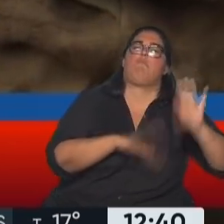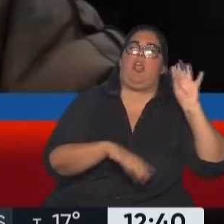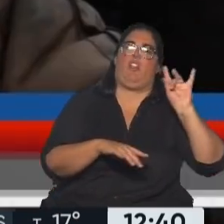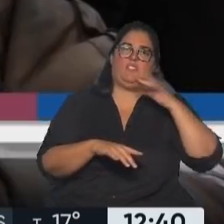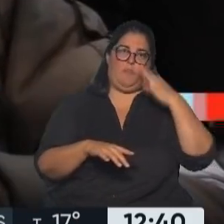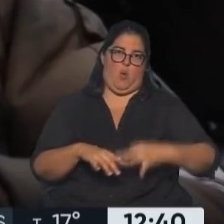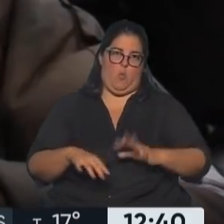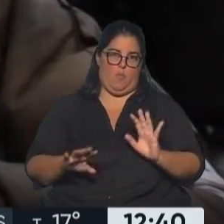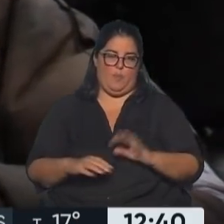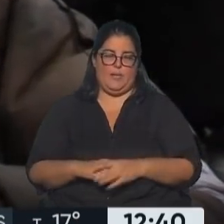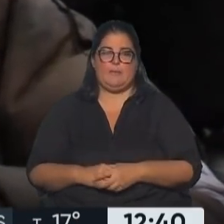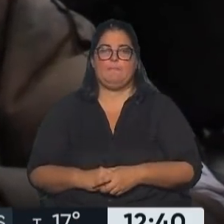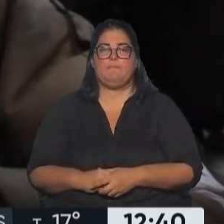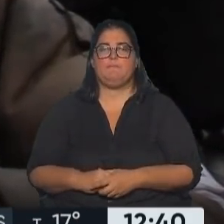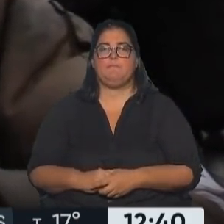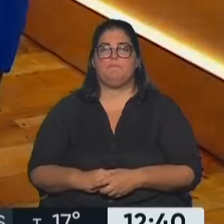cumplir.